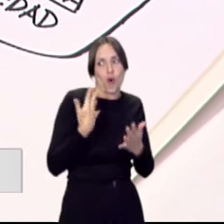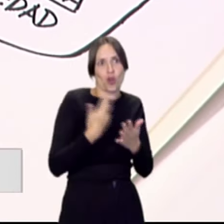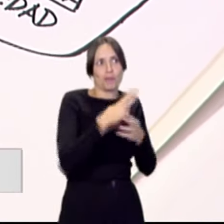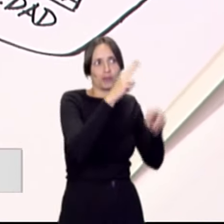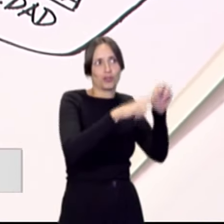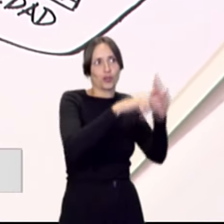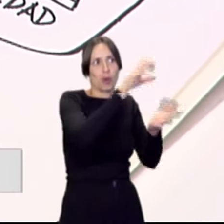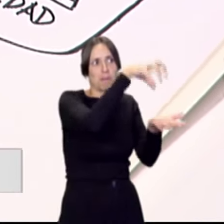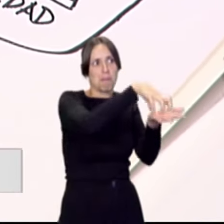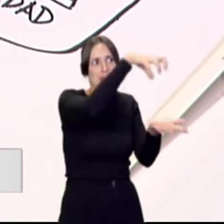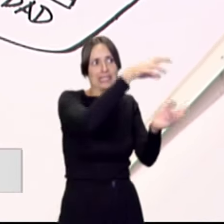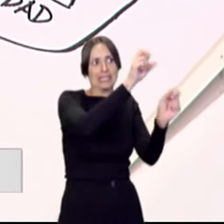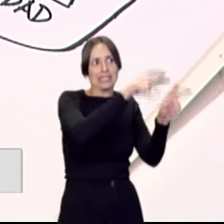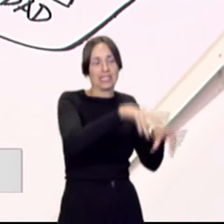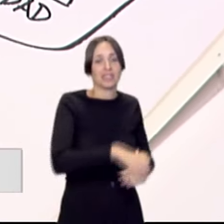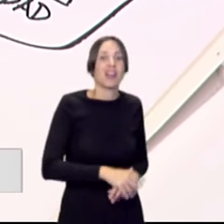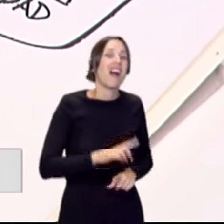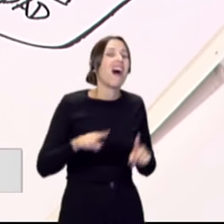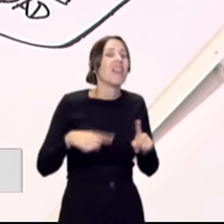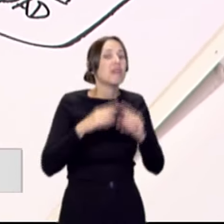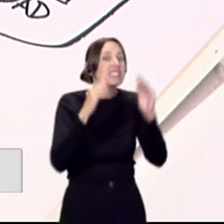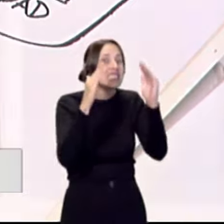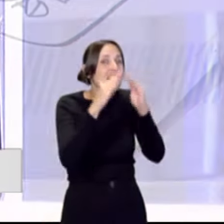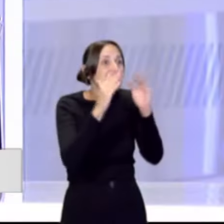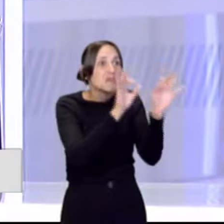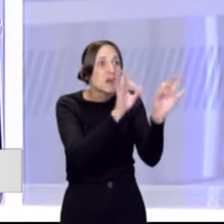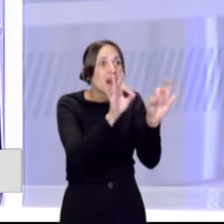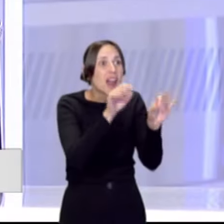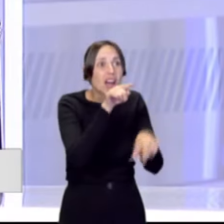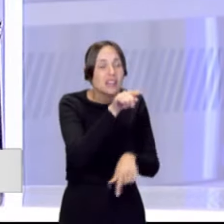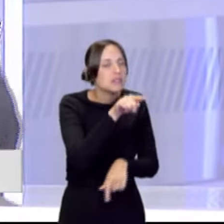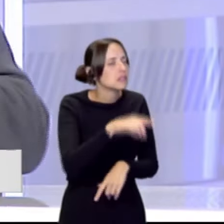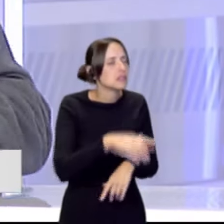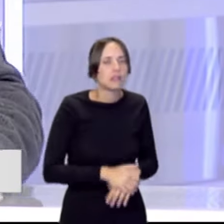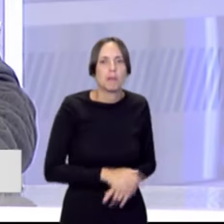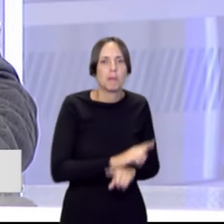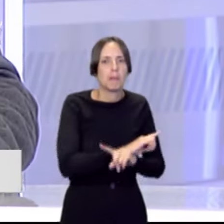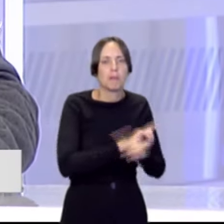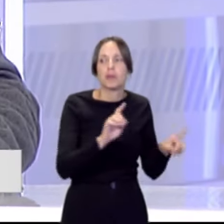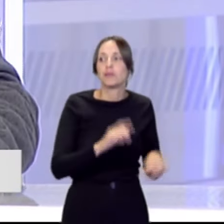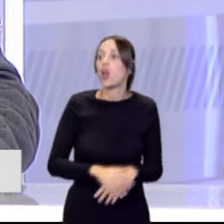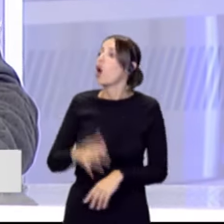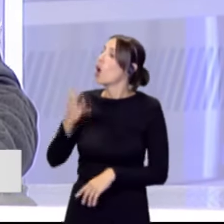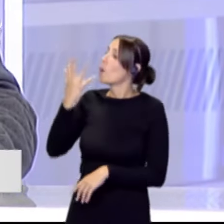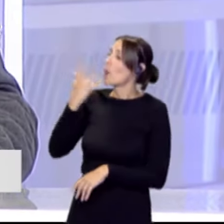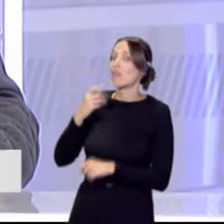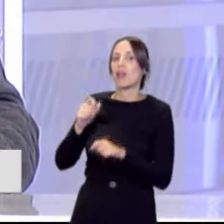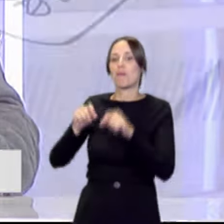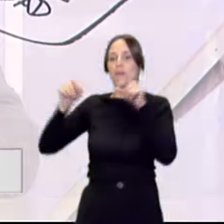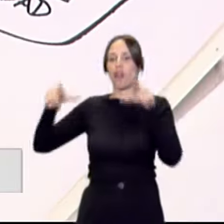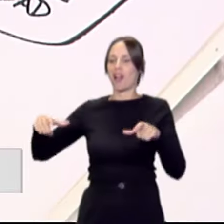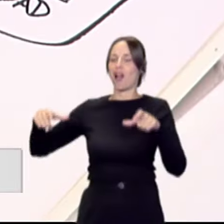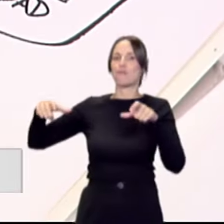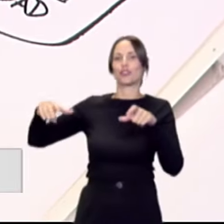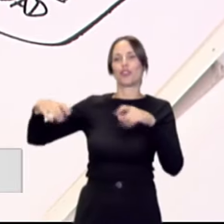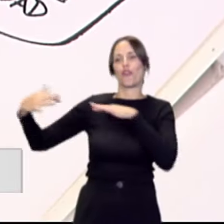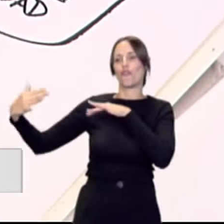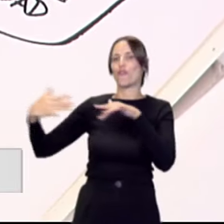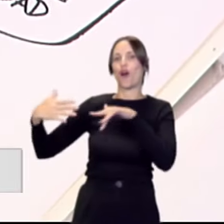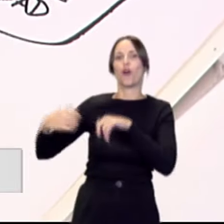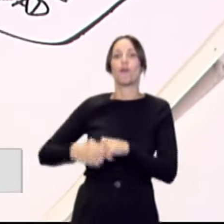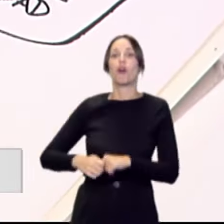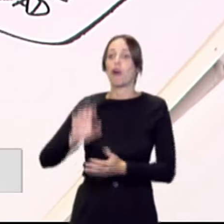pero tampoco las casas están preparadas para ese tipo de... Preferimos crear campitos de fútbol, polideportivos, etcétera, etcétera. Cuando uno pasa, por ejemplo,